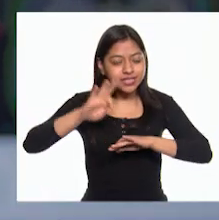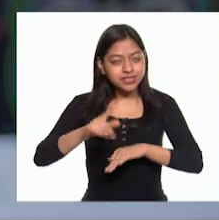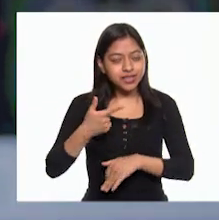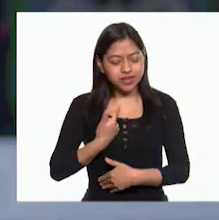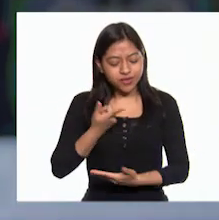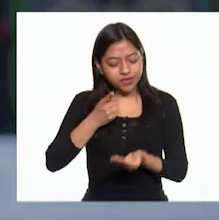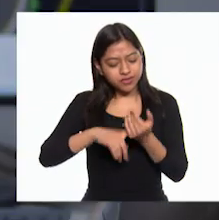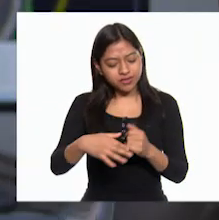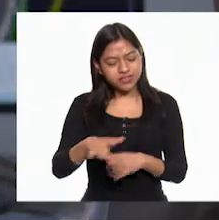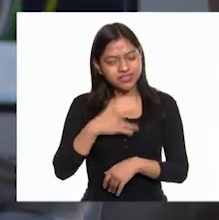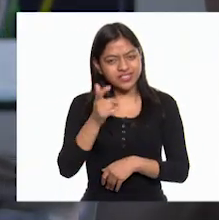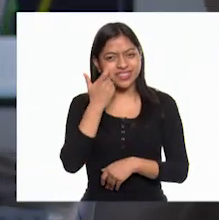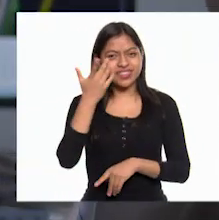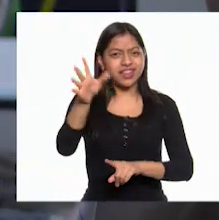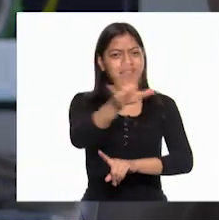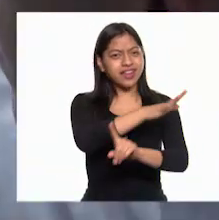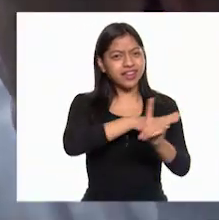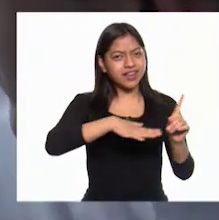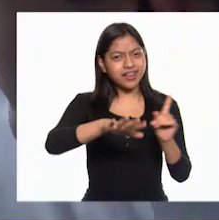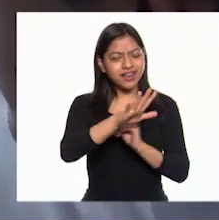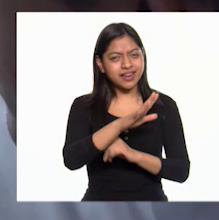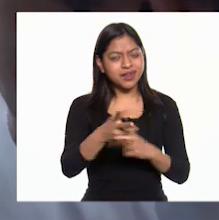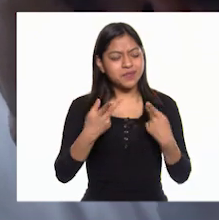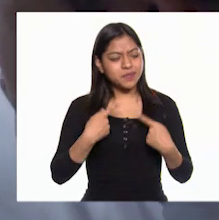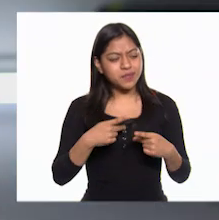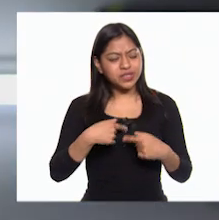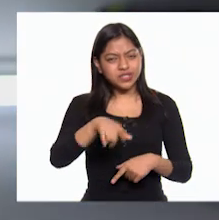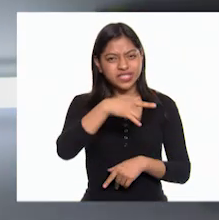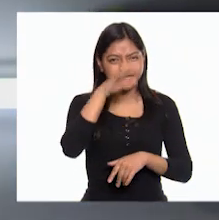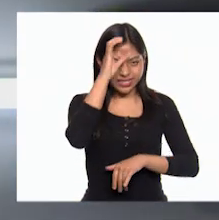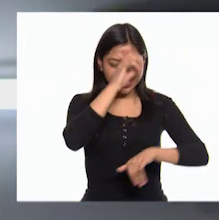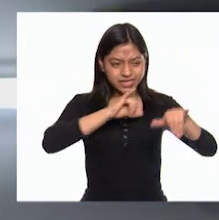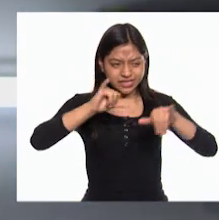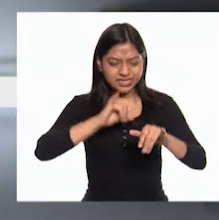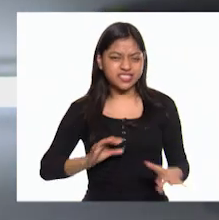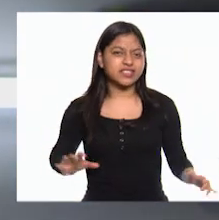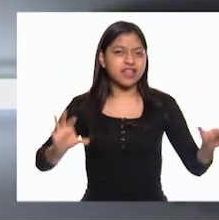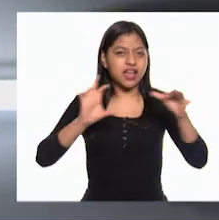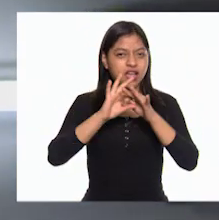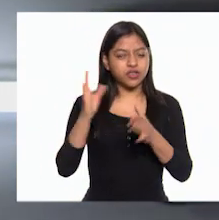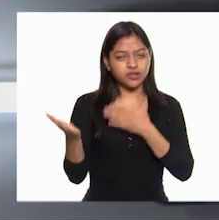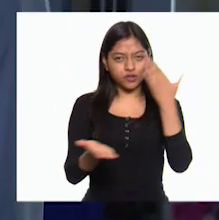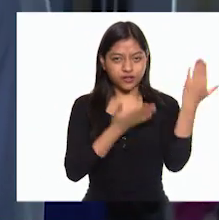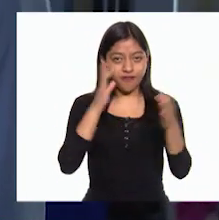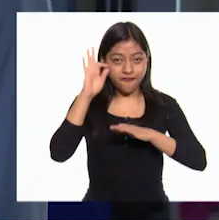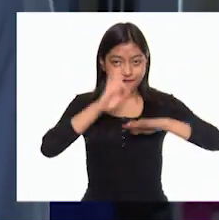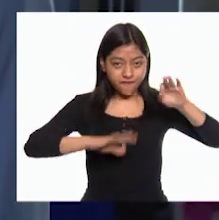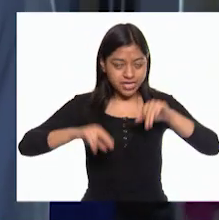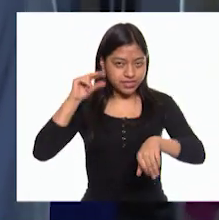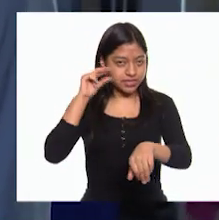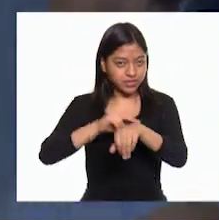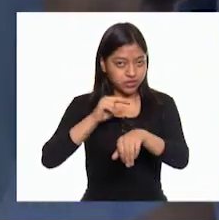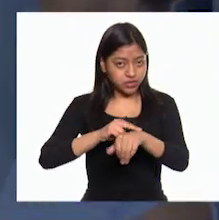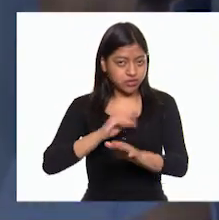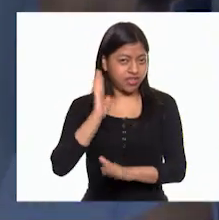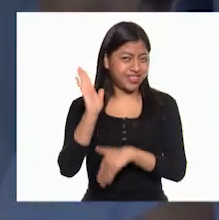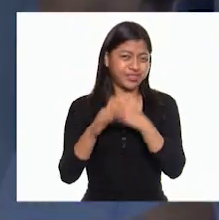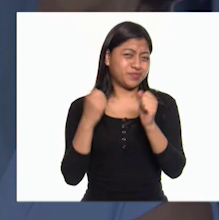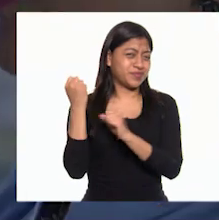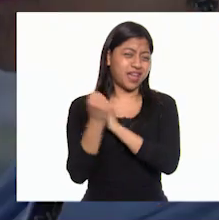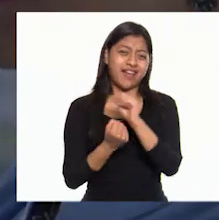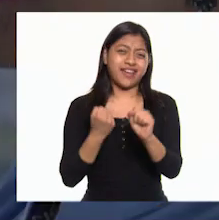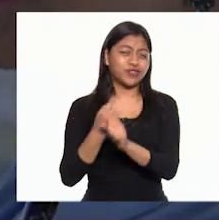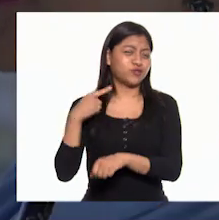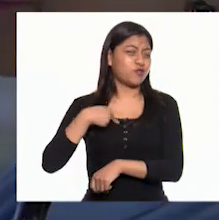fueron mis ganas de conectar con el lado humano de la ciencia lo que me llevó a estudiar física médica. Después de muchos